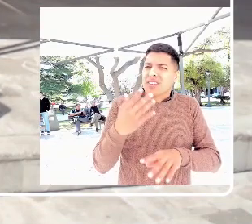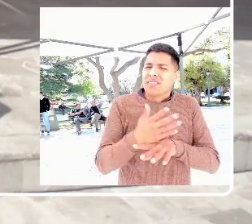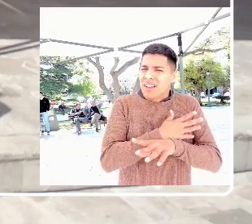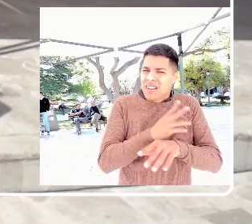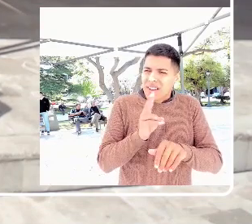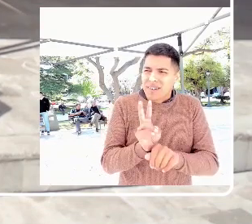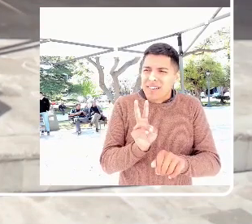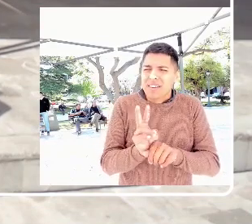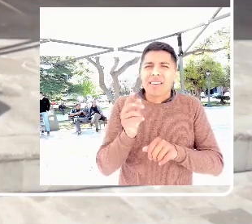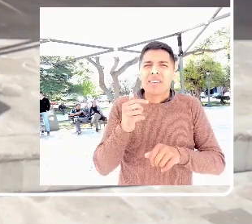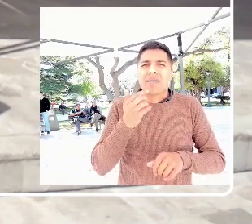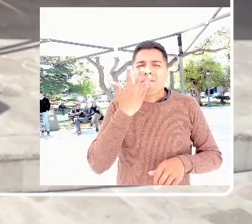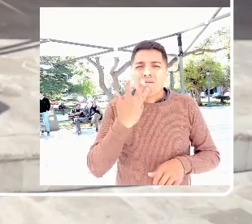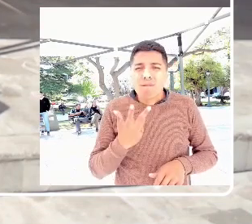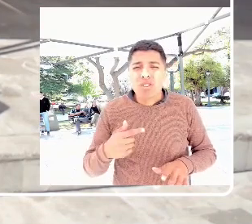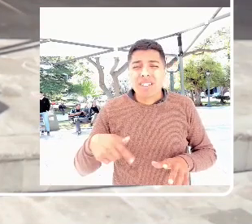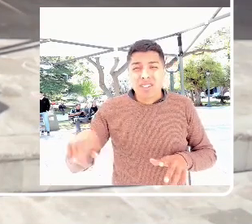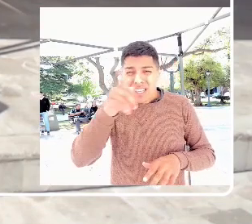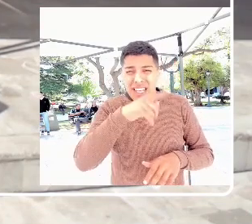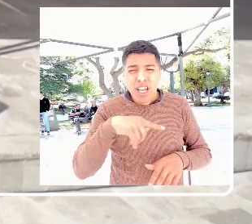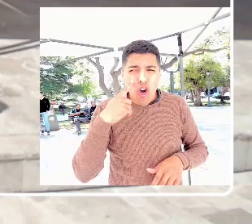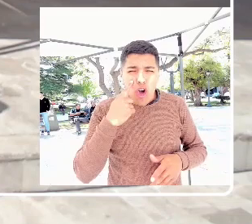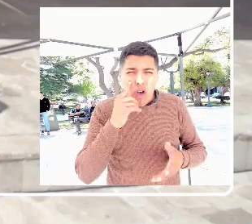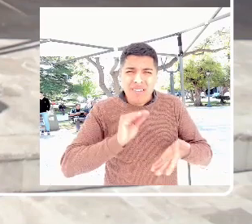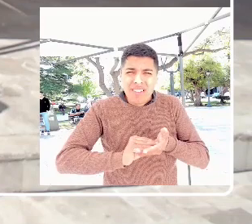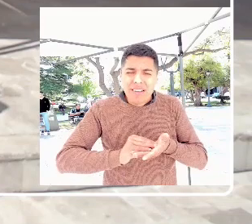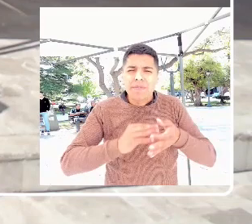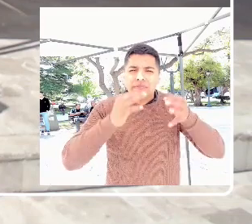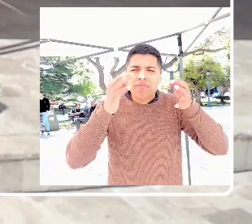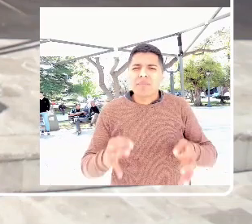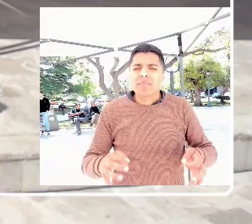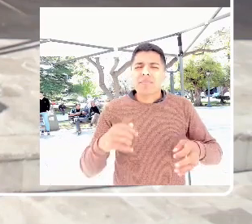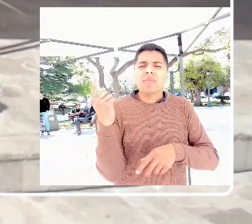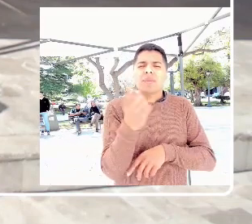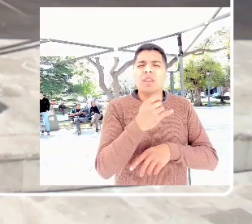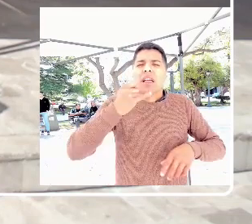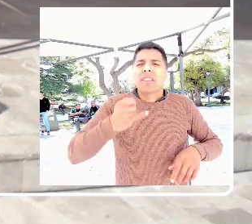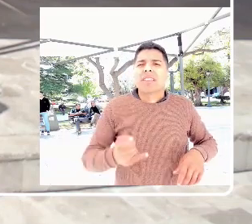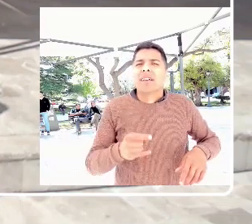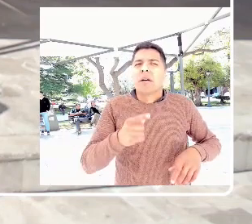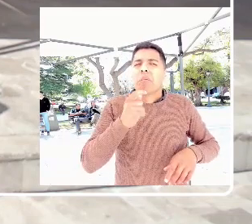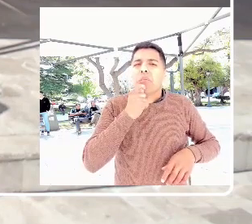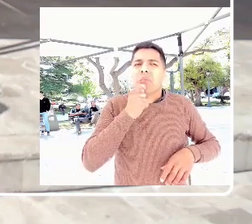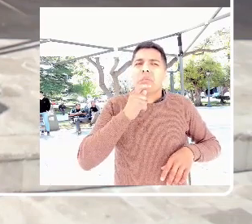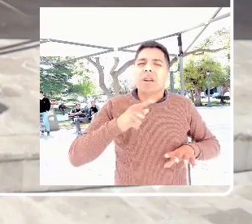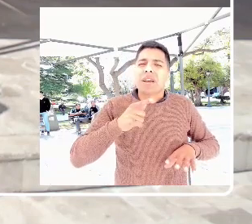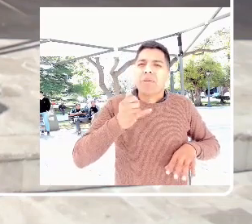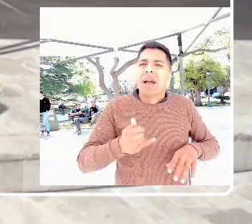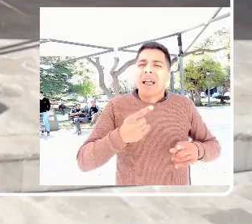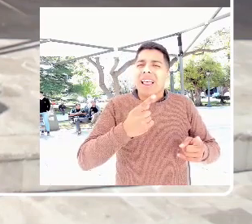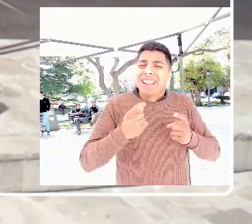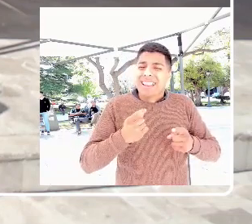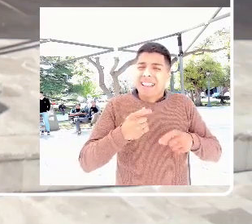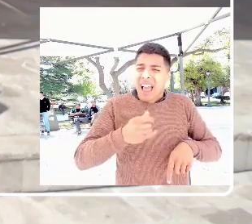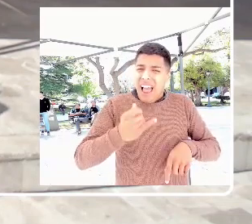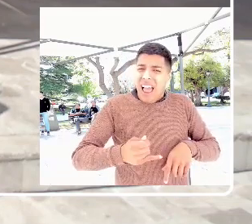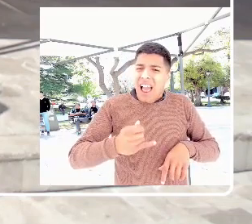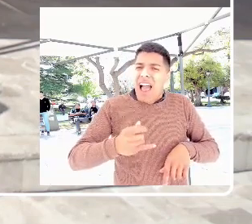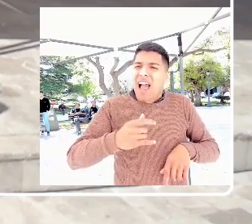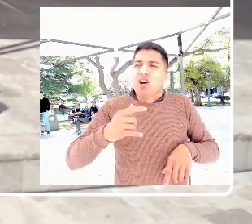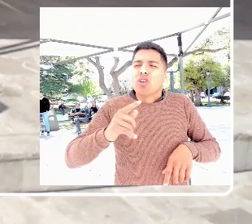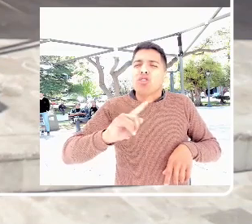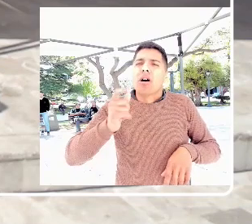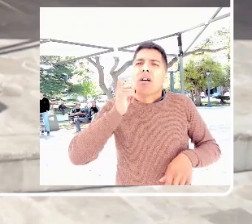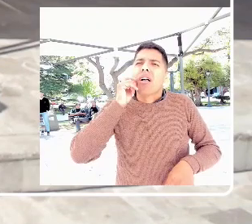comando, que me gustaría que muchos de ustedes por ahí se interioricen, es tener el recurso cuando suceda la necesidad, no salirlo